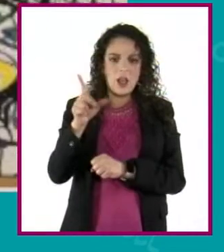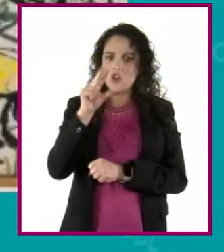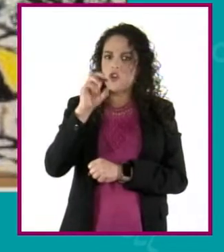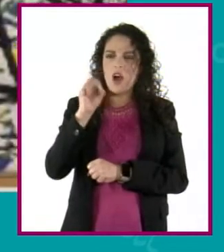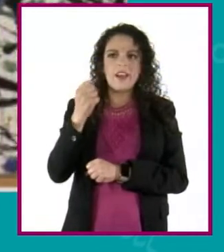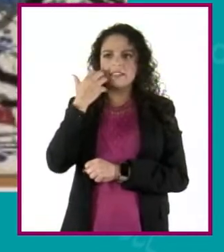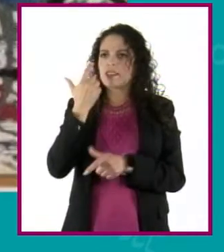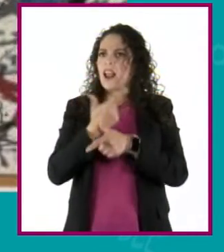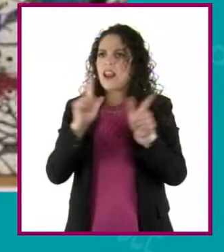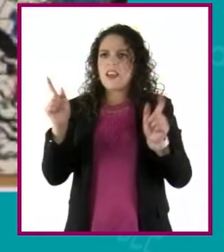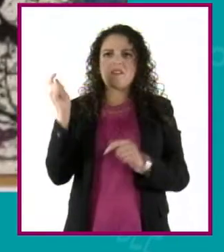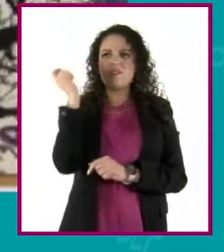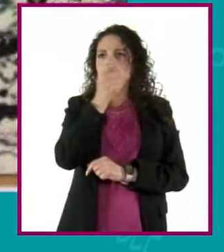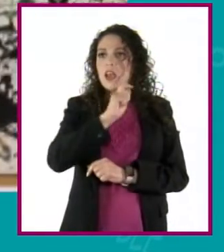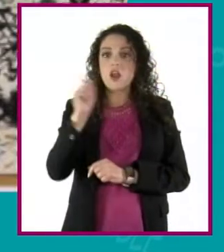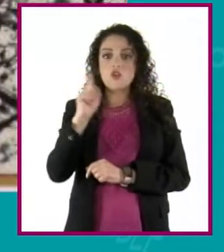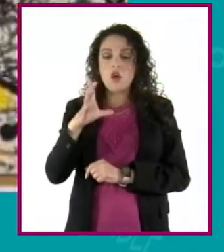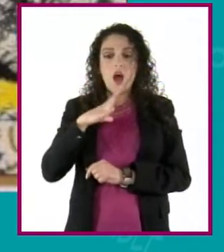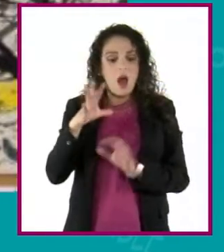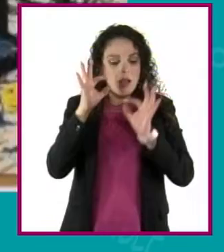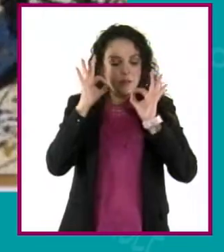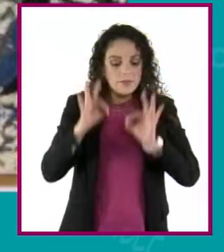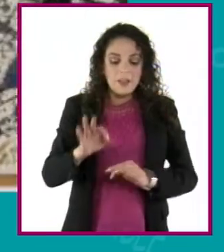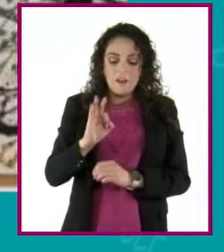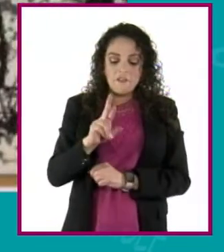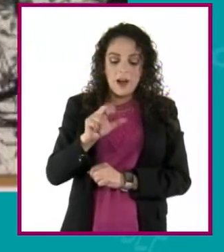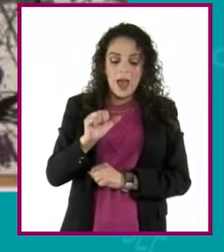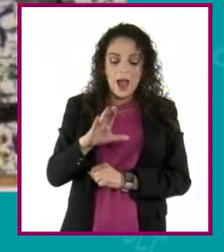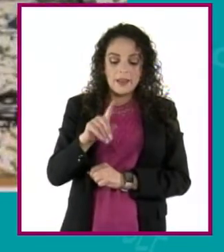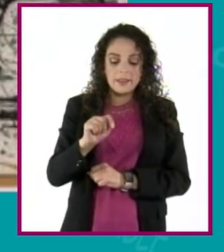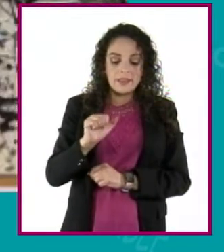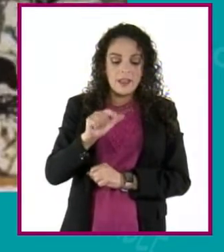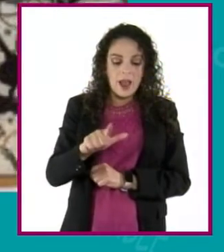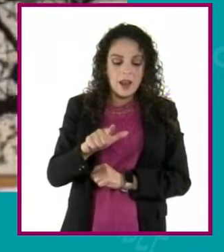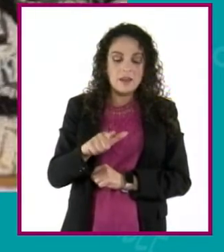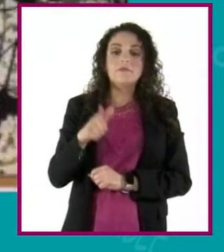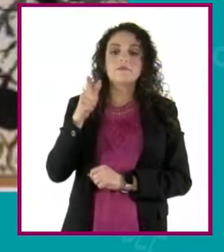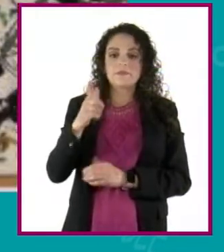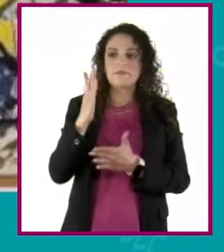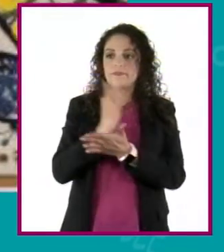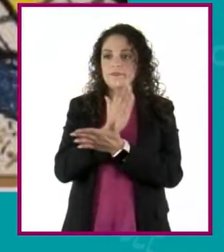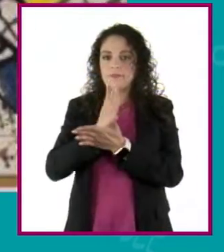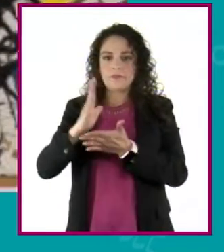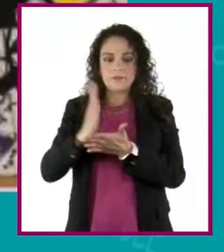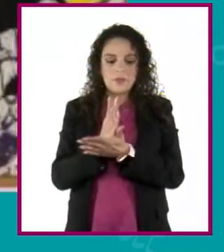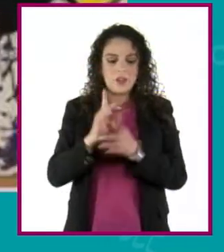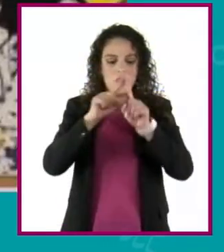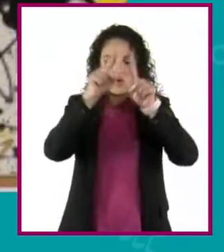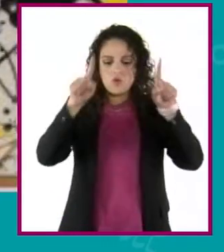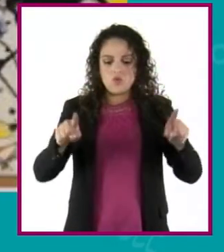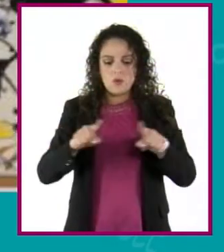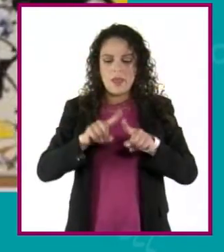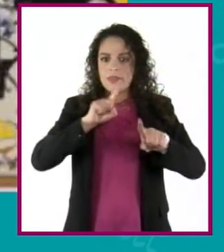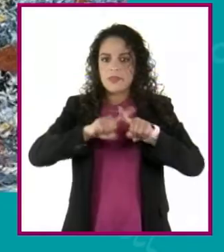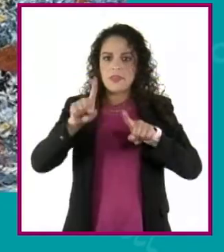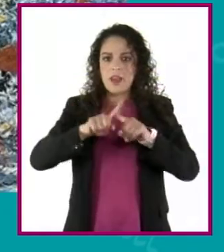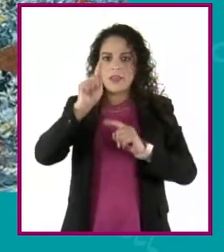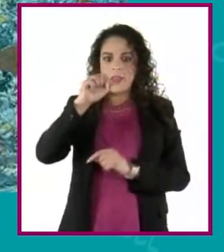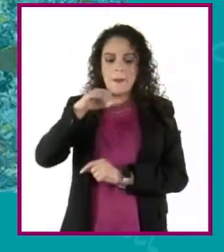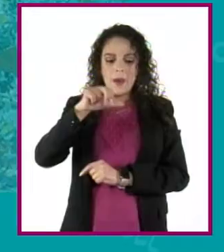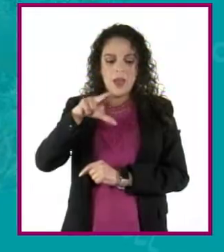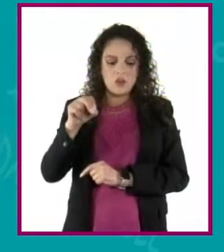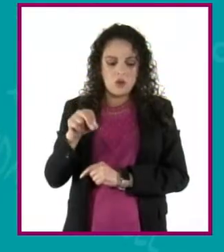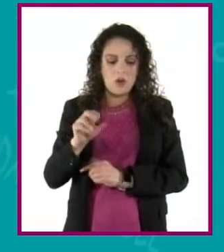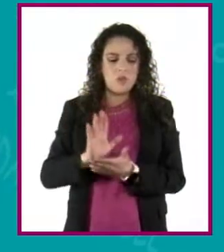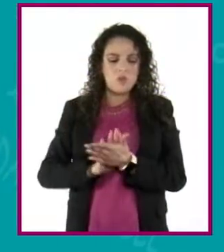aleatorias, sino que tenían estructura fractal. Taylor dividió las pinturas de Pollock en cuadrados de distintos tamaños, las escaneó